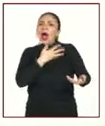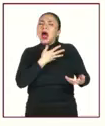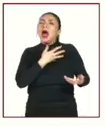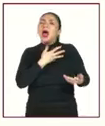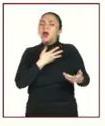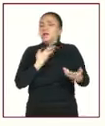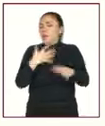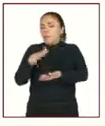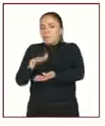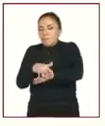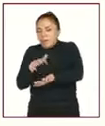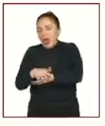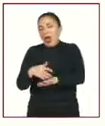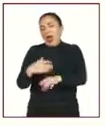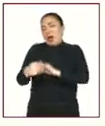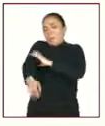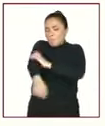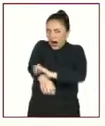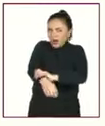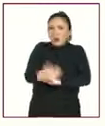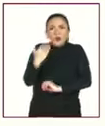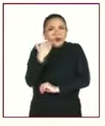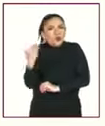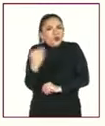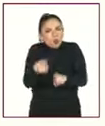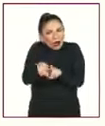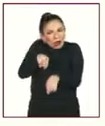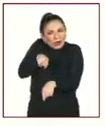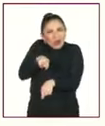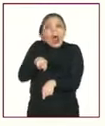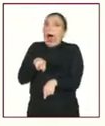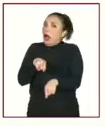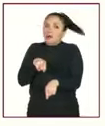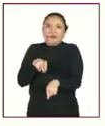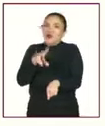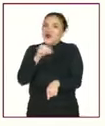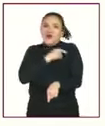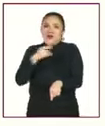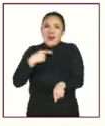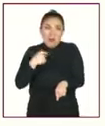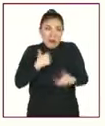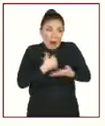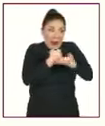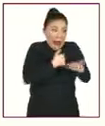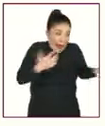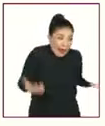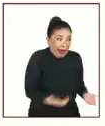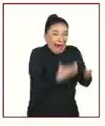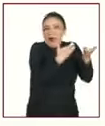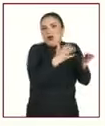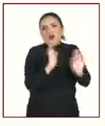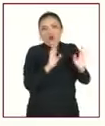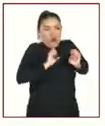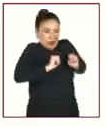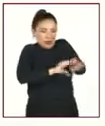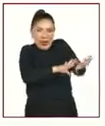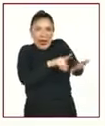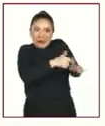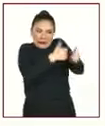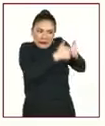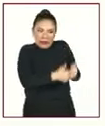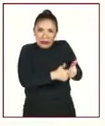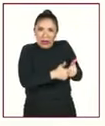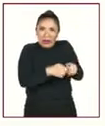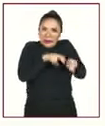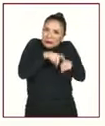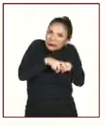extremidad deforme, pues obviamente ahí es preferible que nosotros no lo movamos, solo tratar de que se mantenga